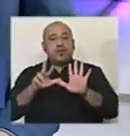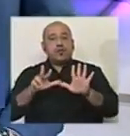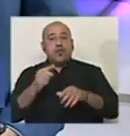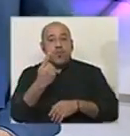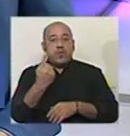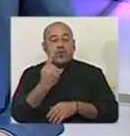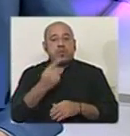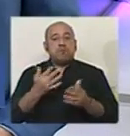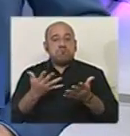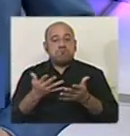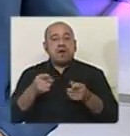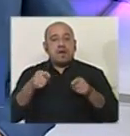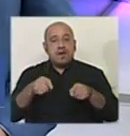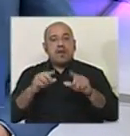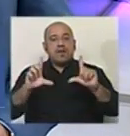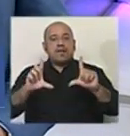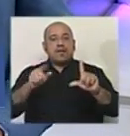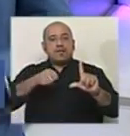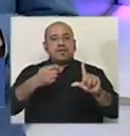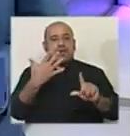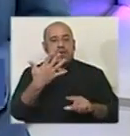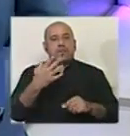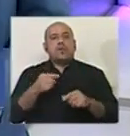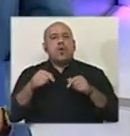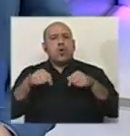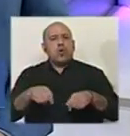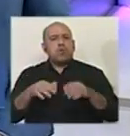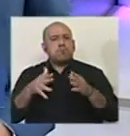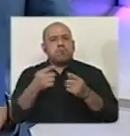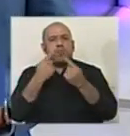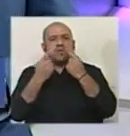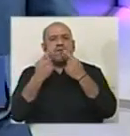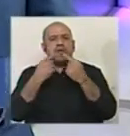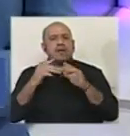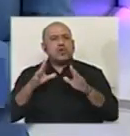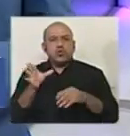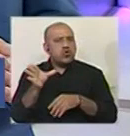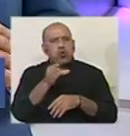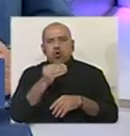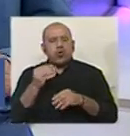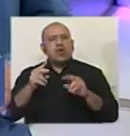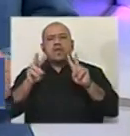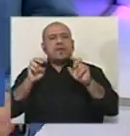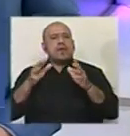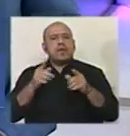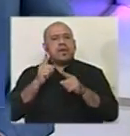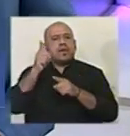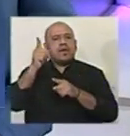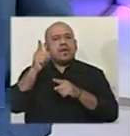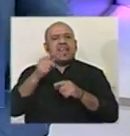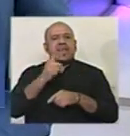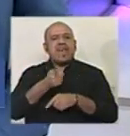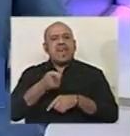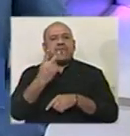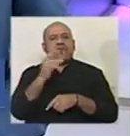estamos en vivo por la pantalla de Televisión Nacional. Hoy en un programa donde vamos a hablar íntegramente de todo lo que dejó el